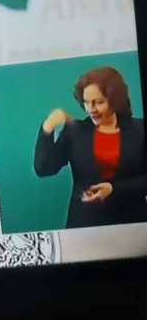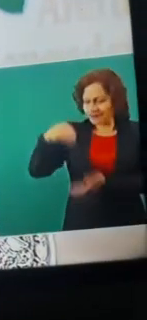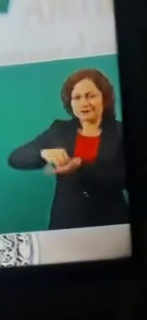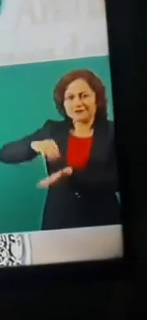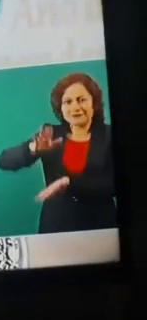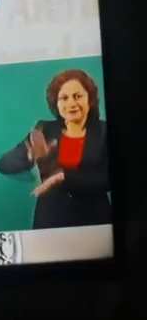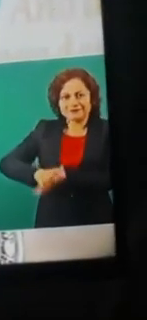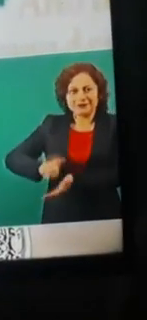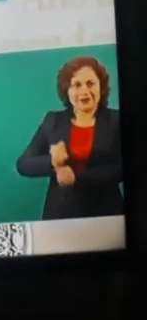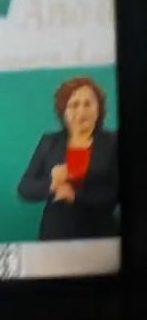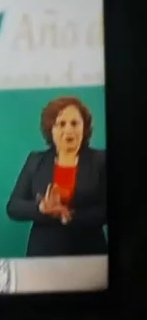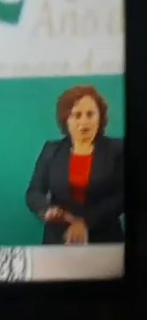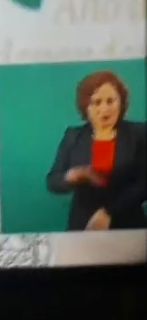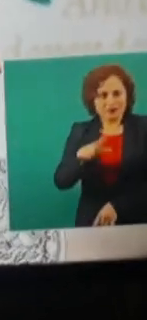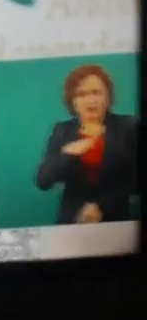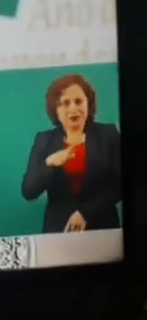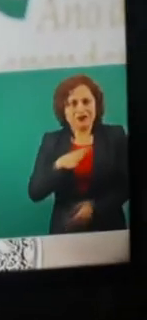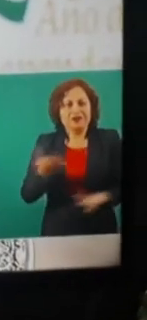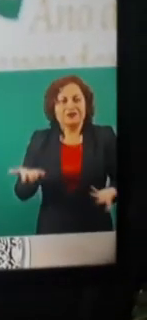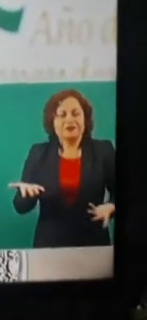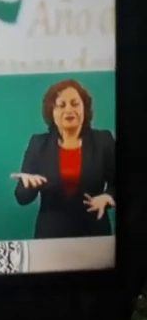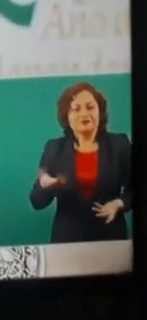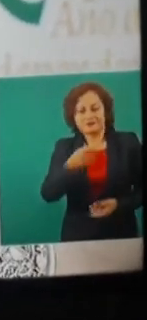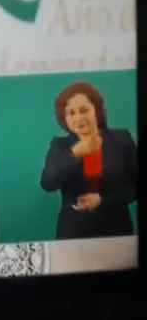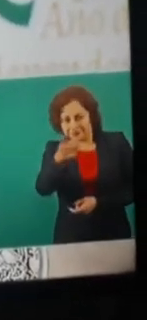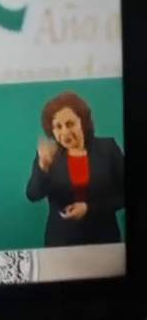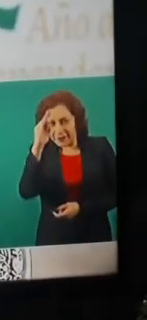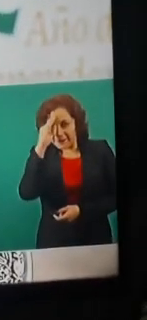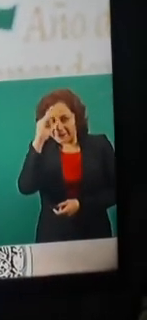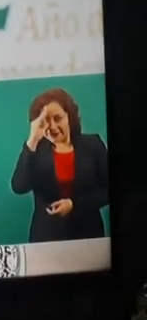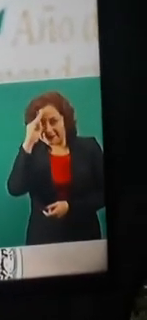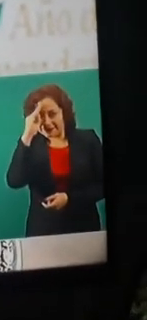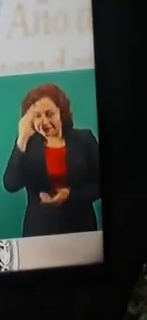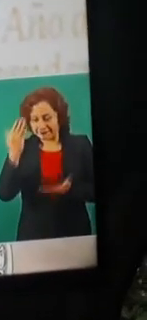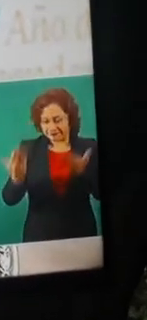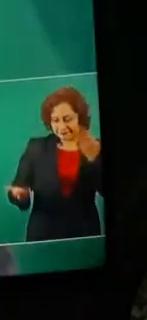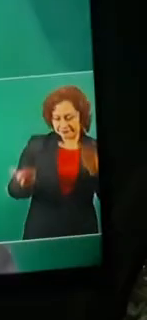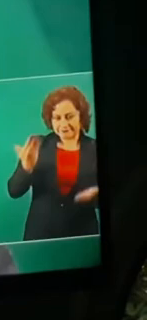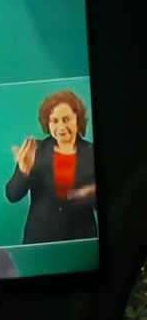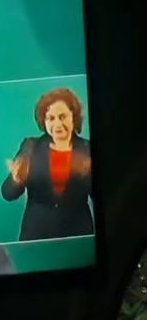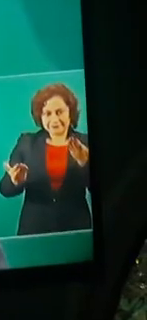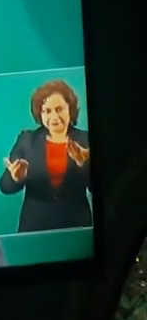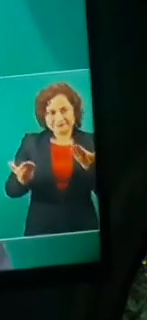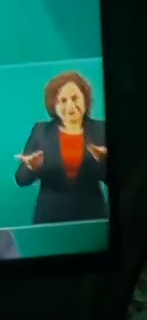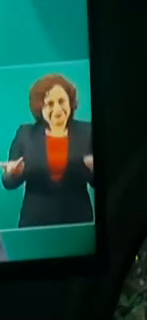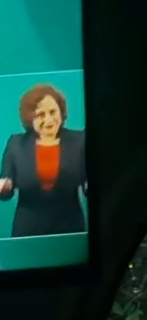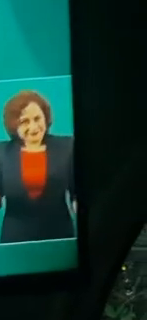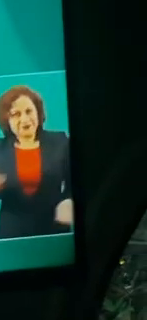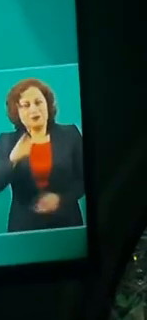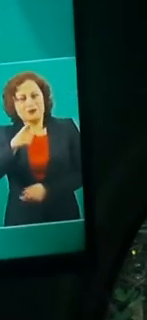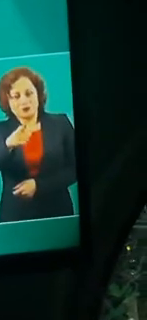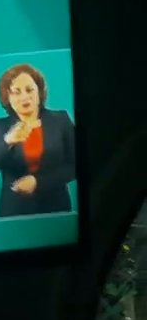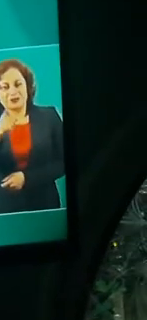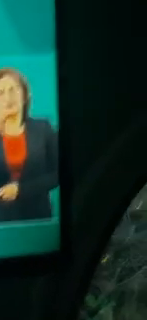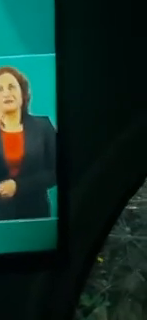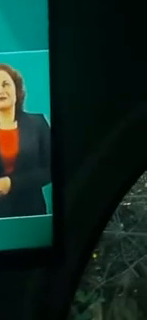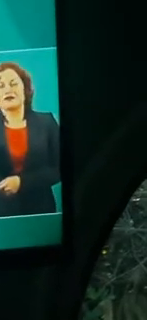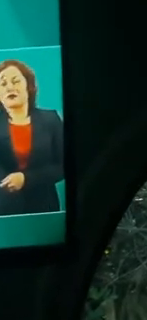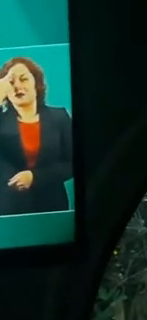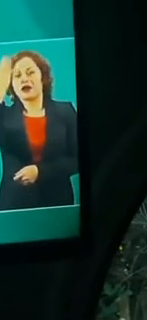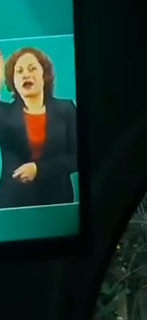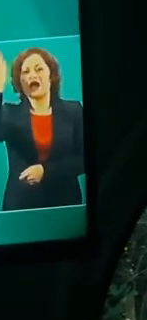Nada más es cosa de decir, a ver, el comportamiento de los precios de las